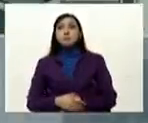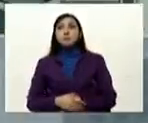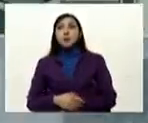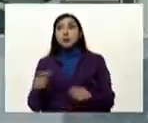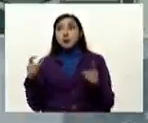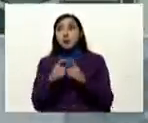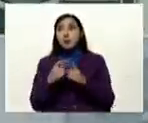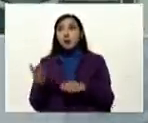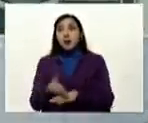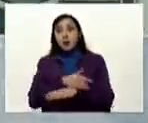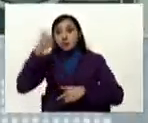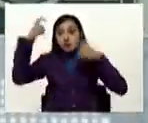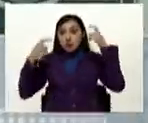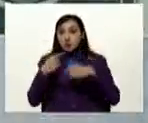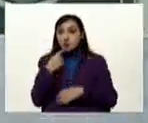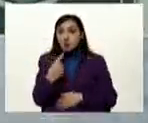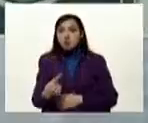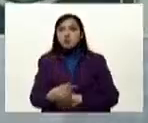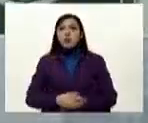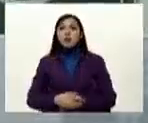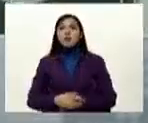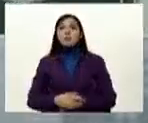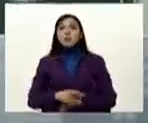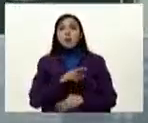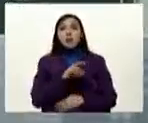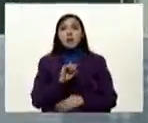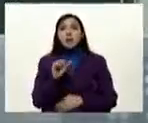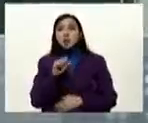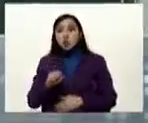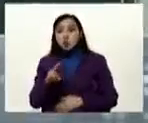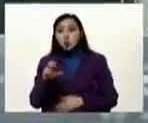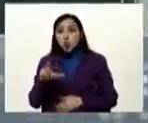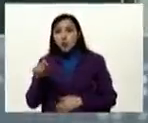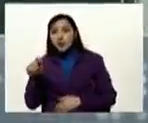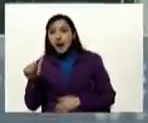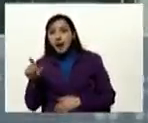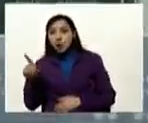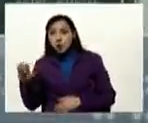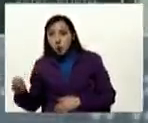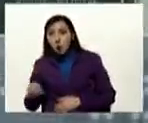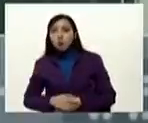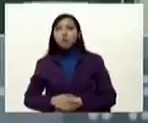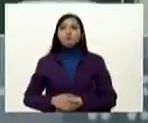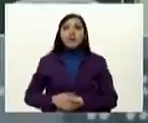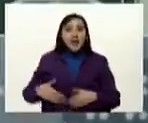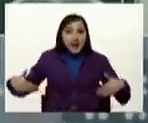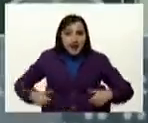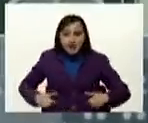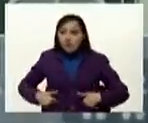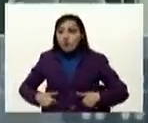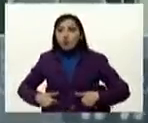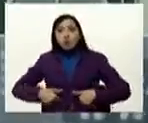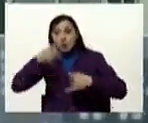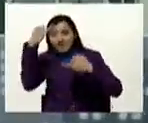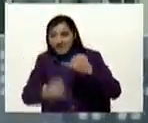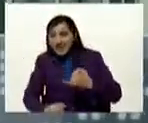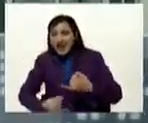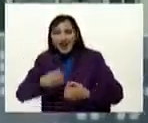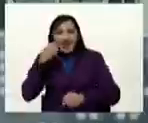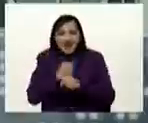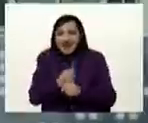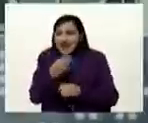comandante Chávez. La resultante del esfuerzo, la resultante final del